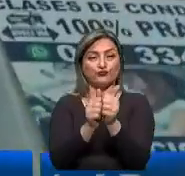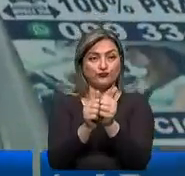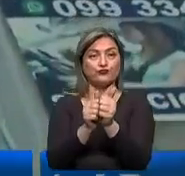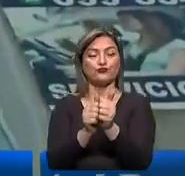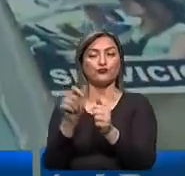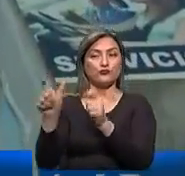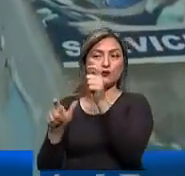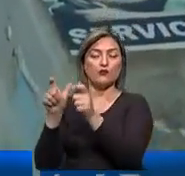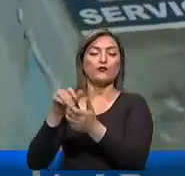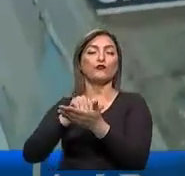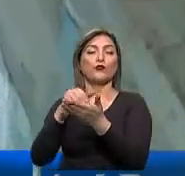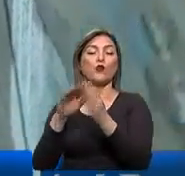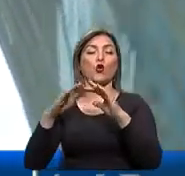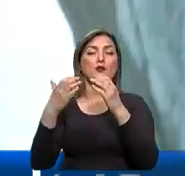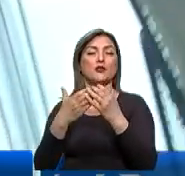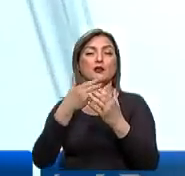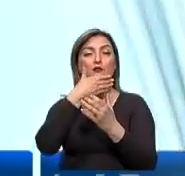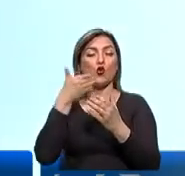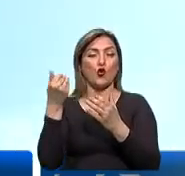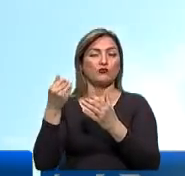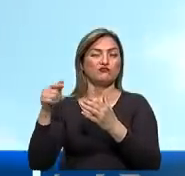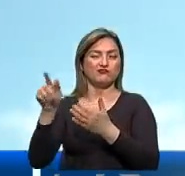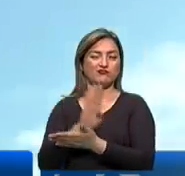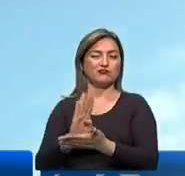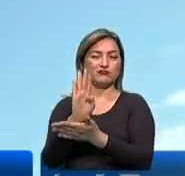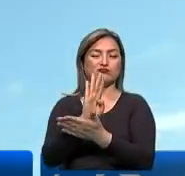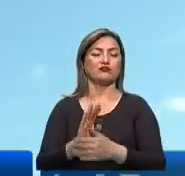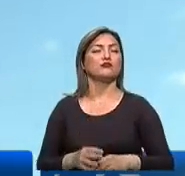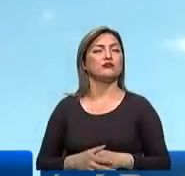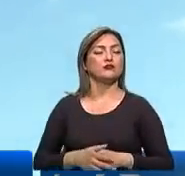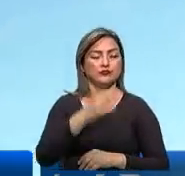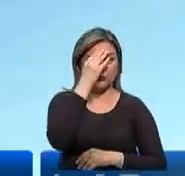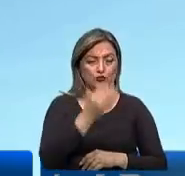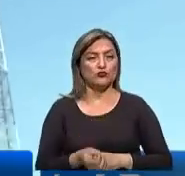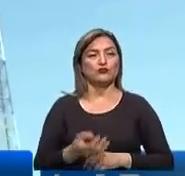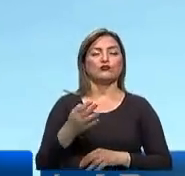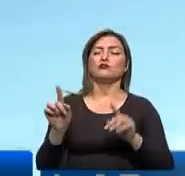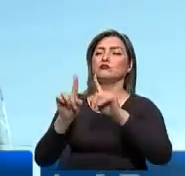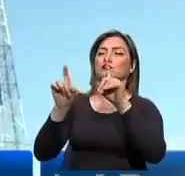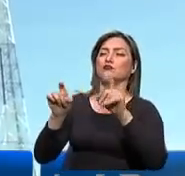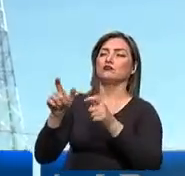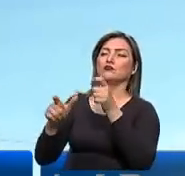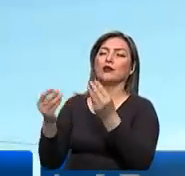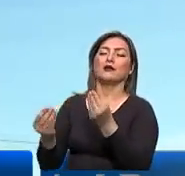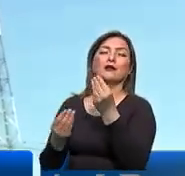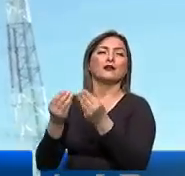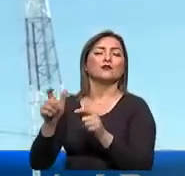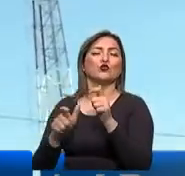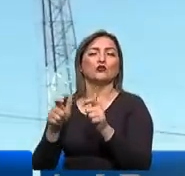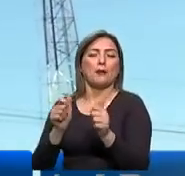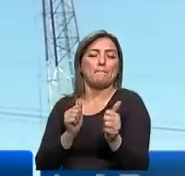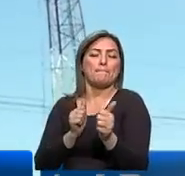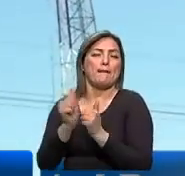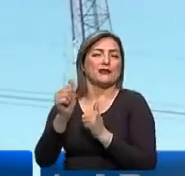del Comité Pro Mejoras. Buenos días, mi vecino, véngase por acá, por favor, y cuéntenos qué es lo que la gente tiene que hacer aquí para